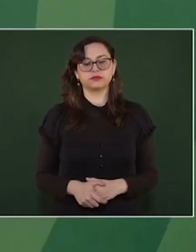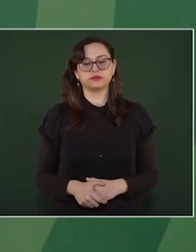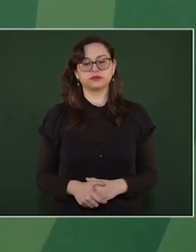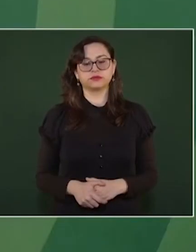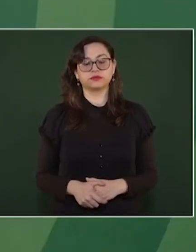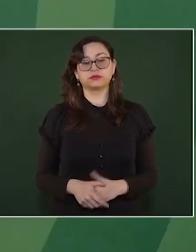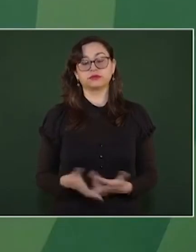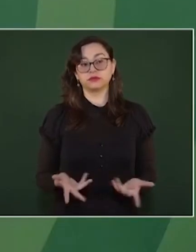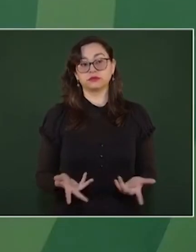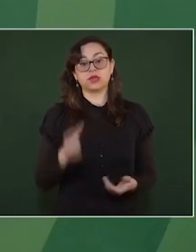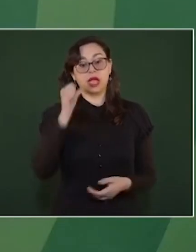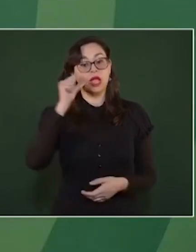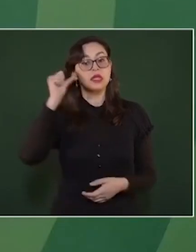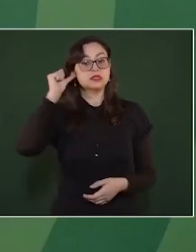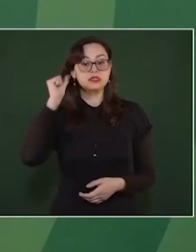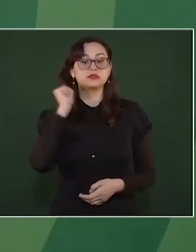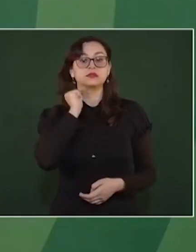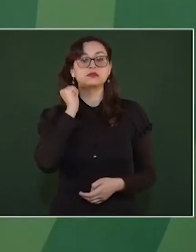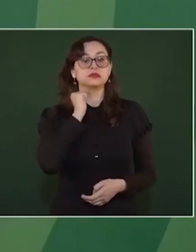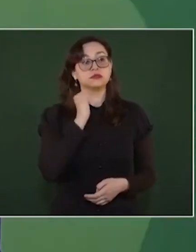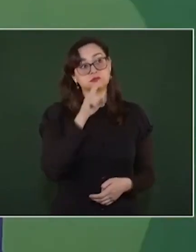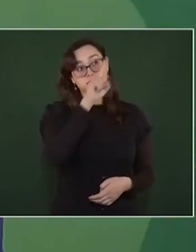lo que dijo ayer este senador